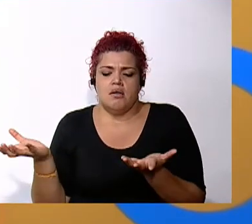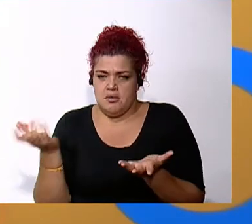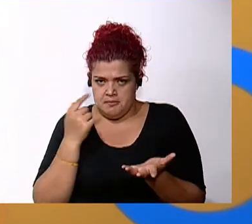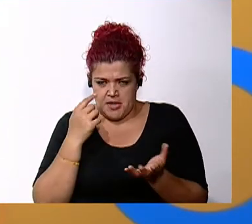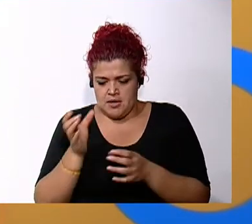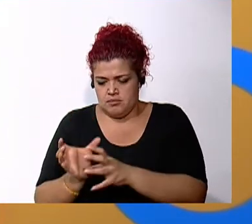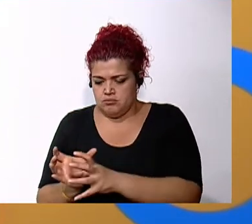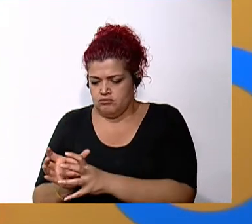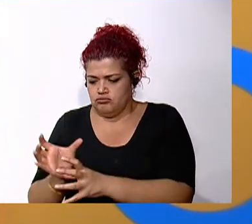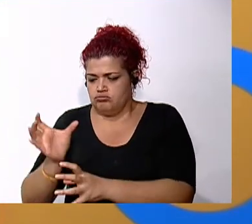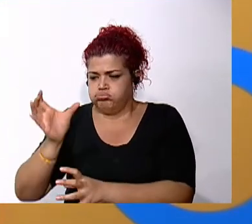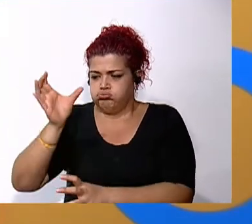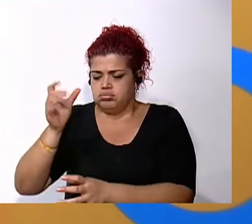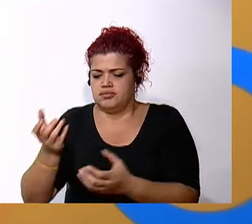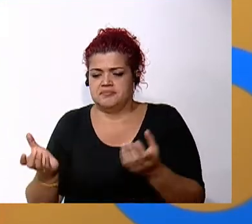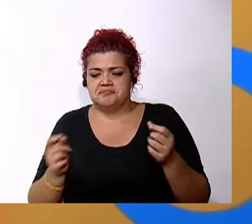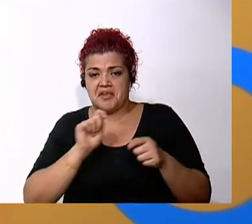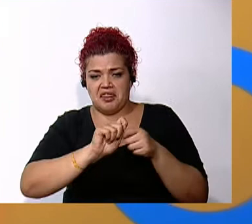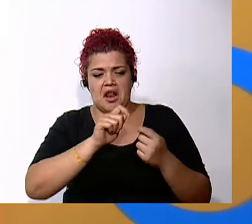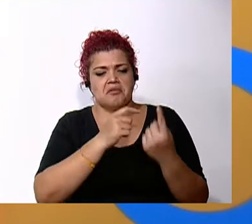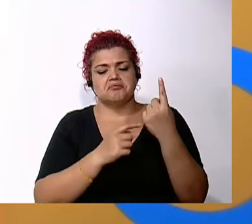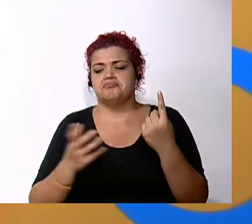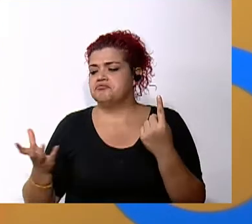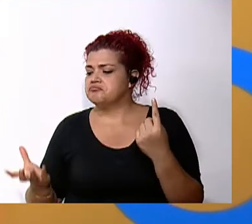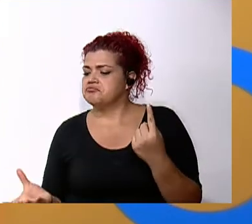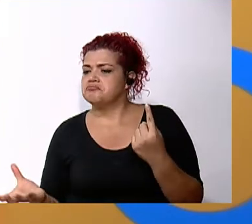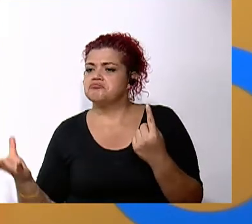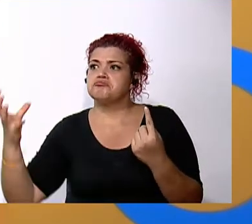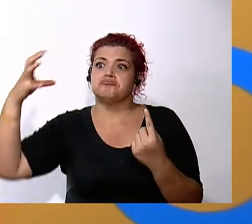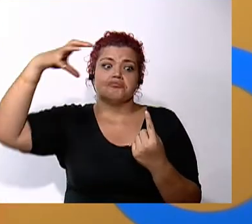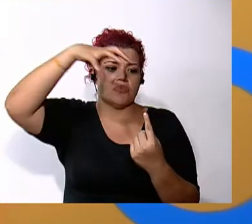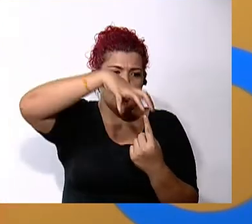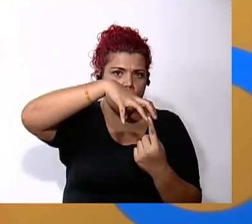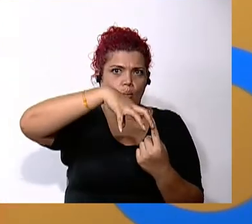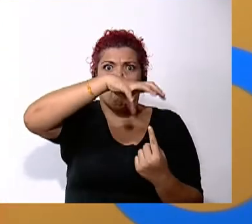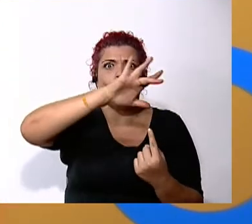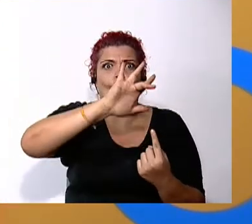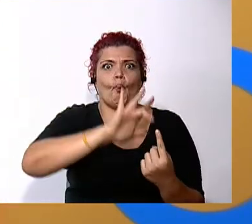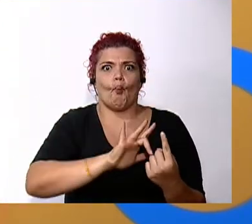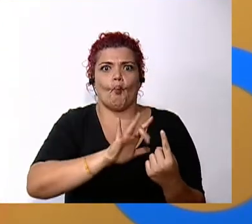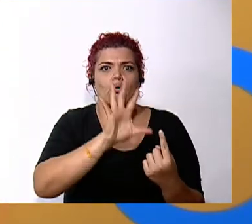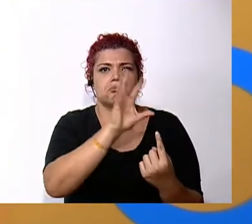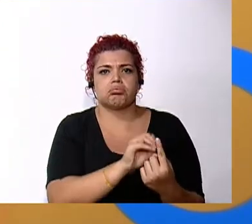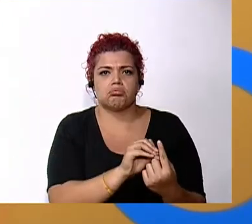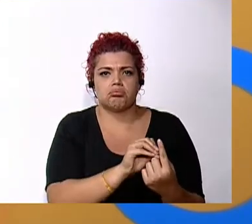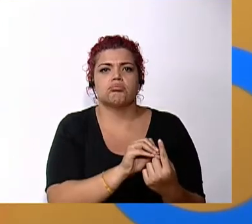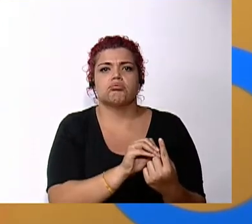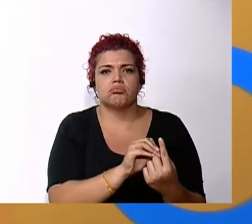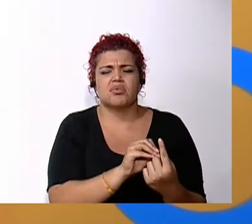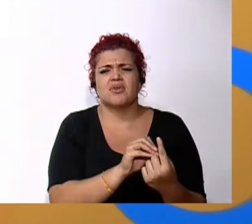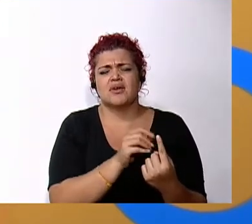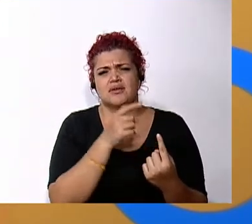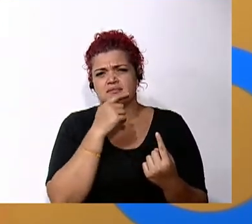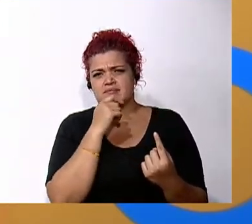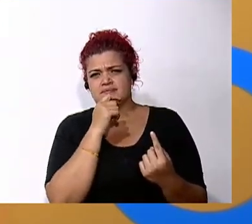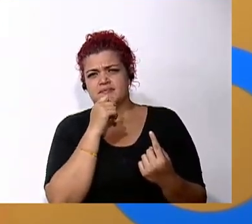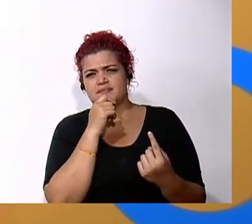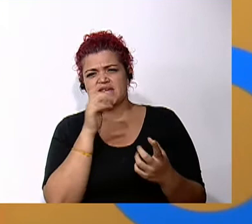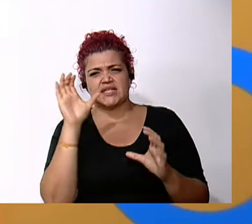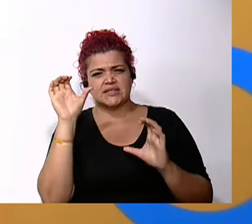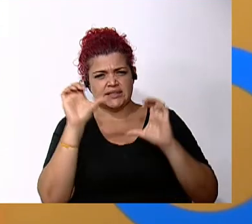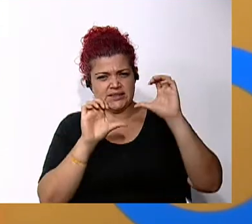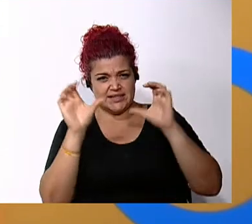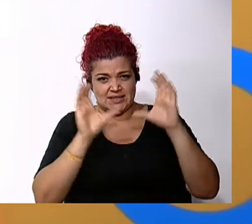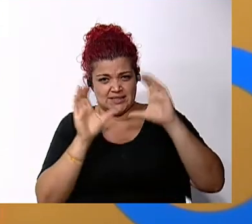encendida. También este científico dijo, bueno, si sucede eso con la candela, ¿qué sucederá con